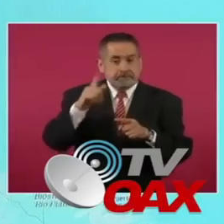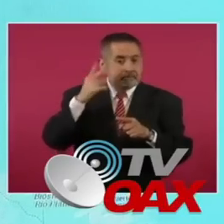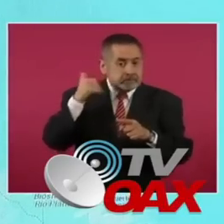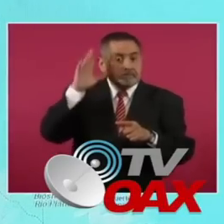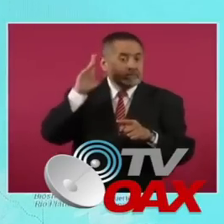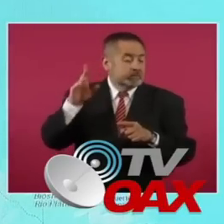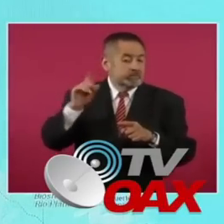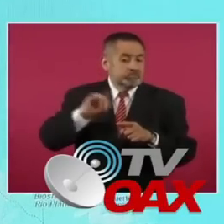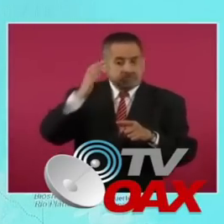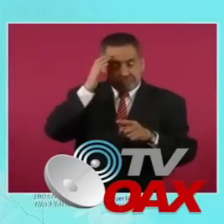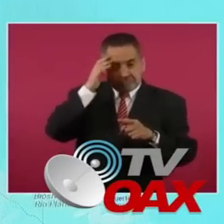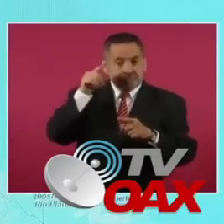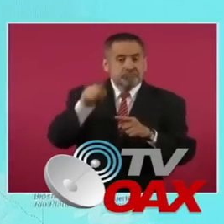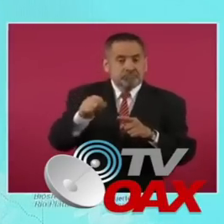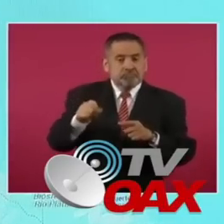famosísimo Sisal antes.